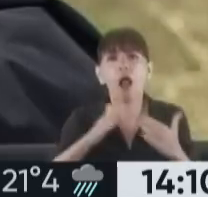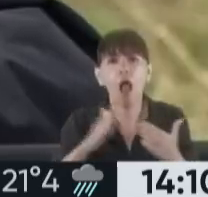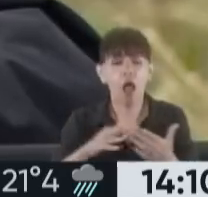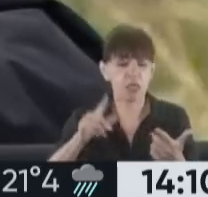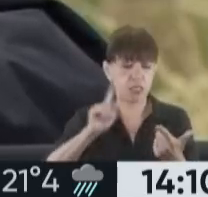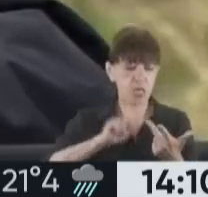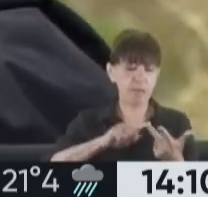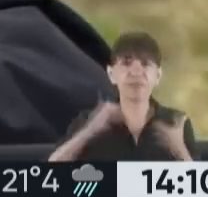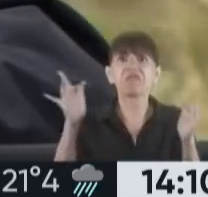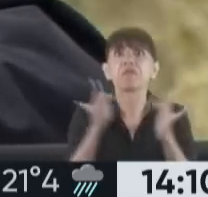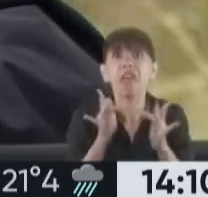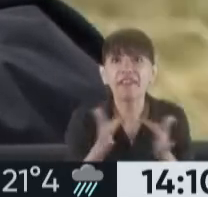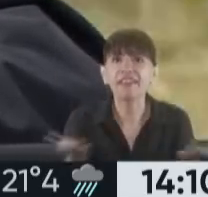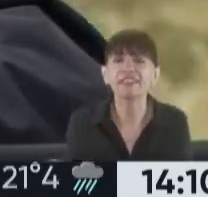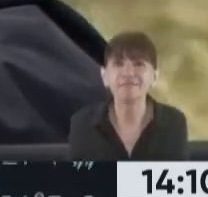a internet.